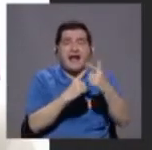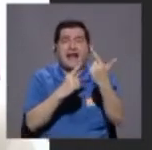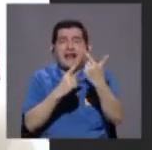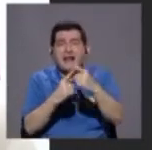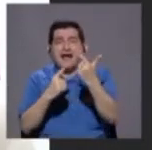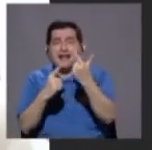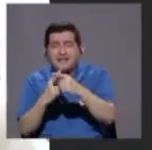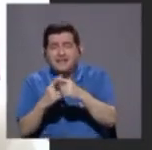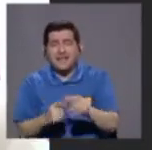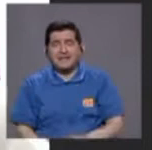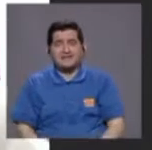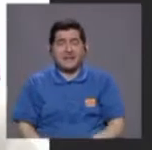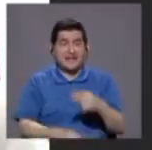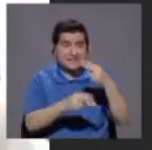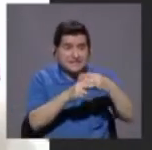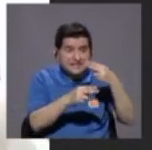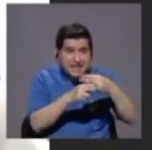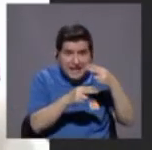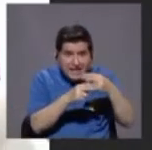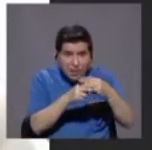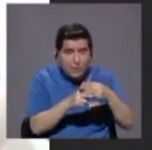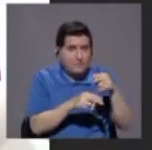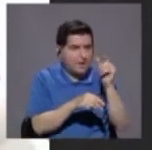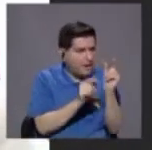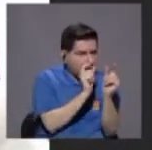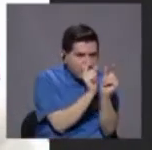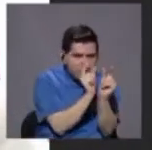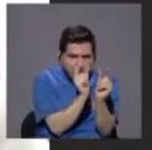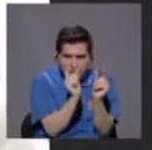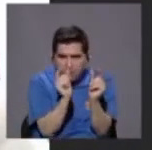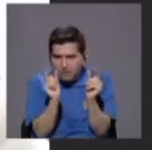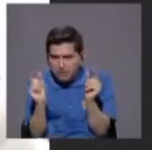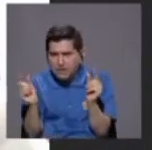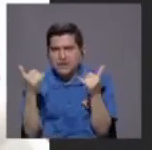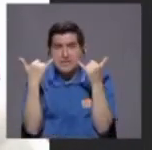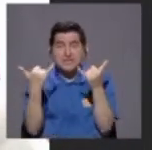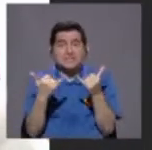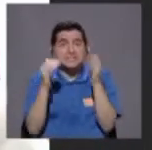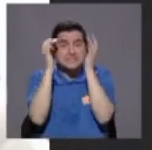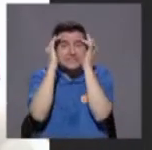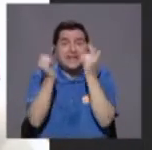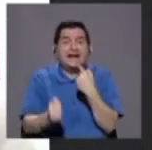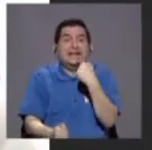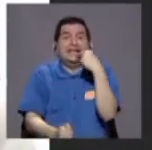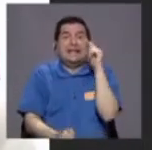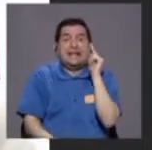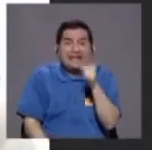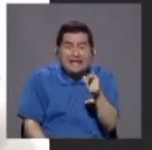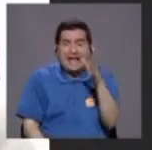in Ernest, P as in Peter, and so on. Y ya desesperado le dije